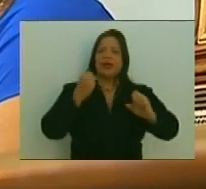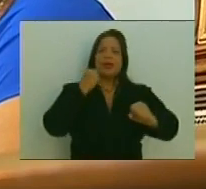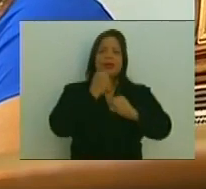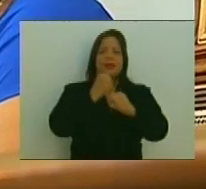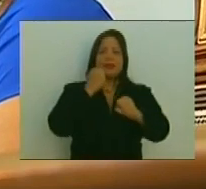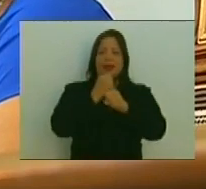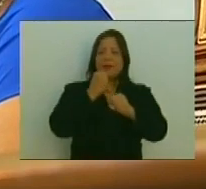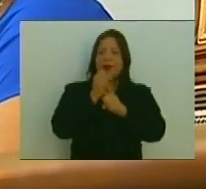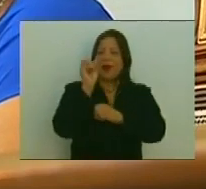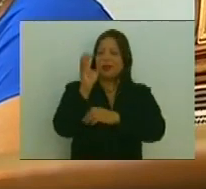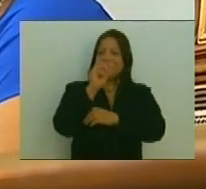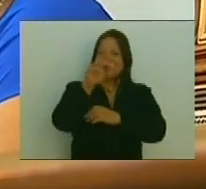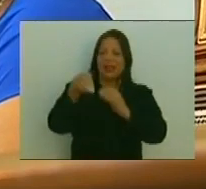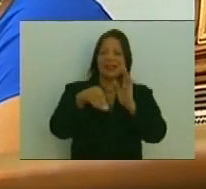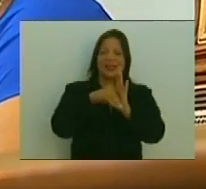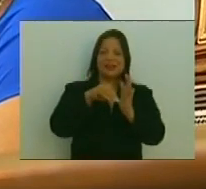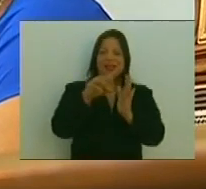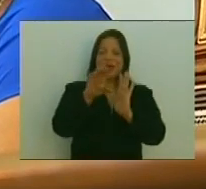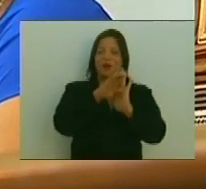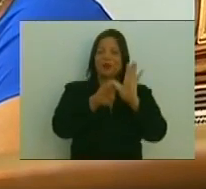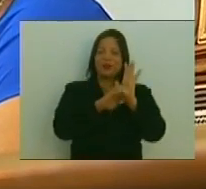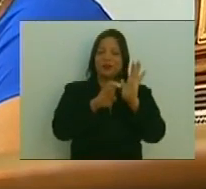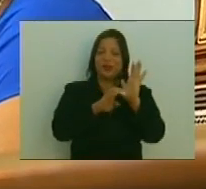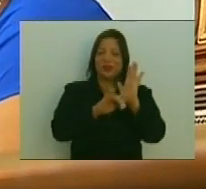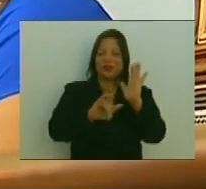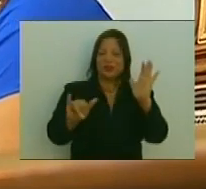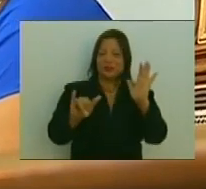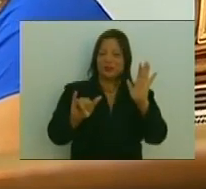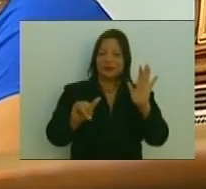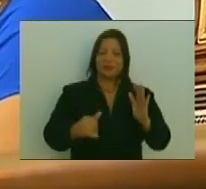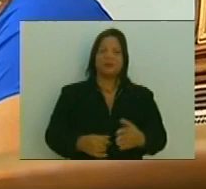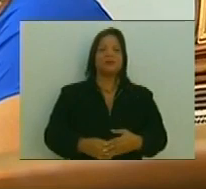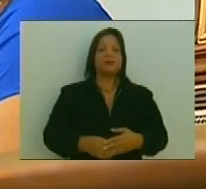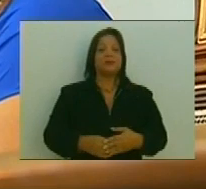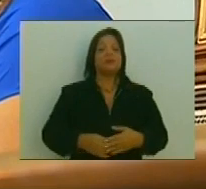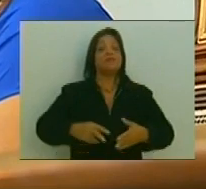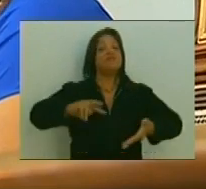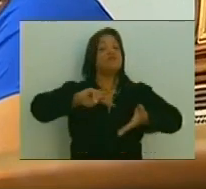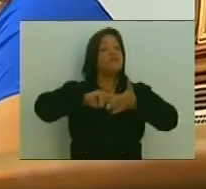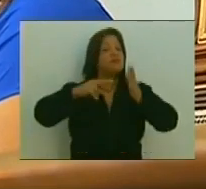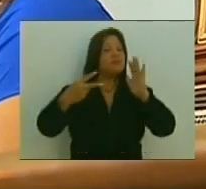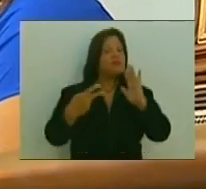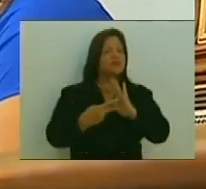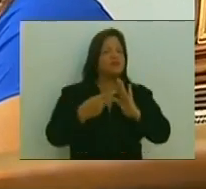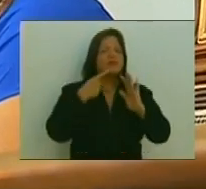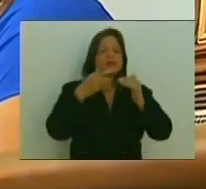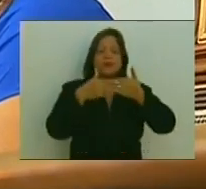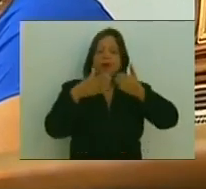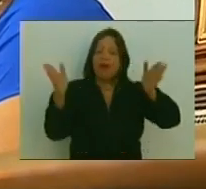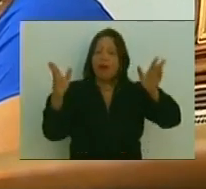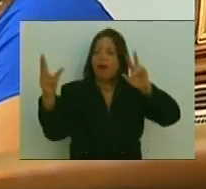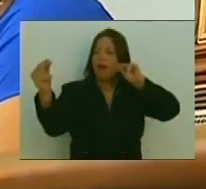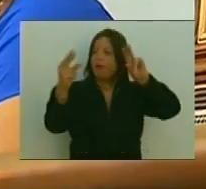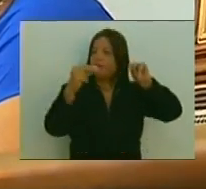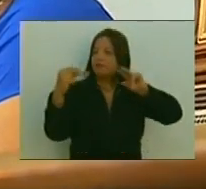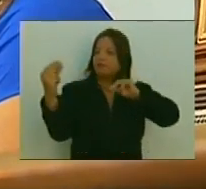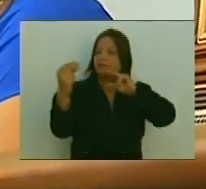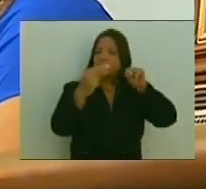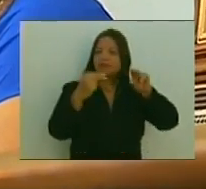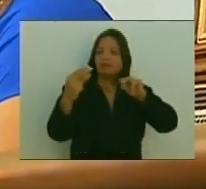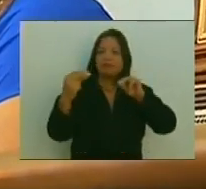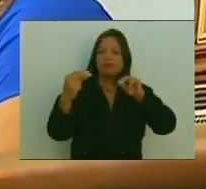de esta Asamblea Nacional Constituyente, razón por la cual abrió un debate en torno a